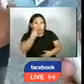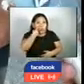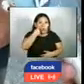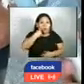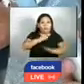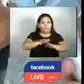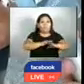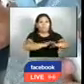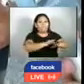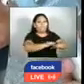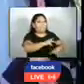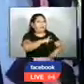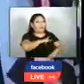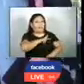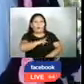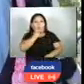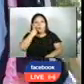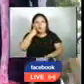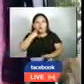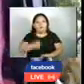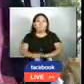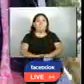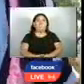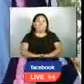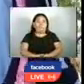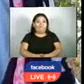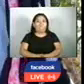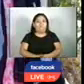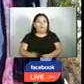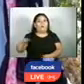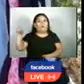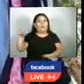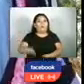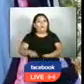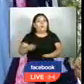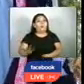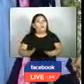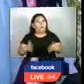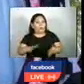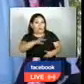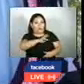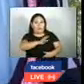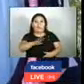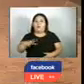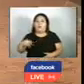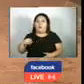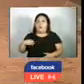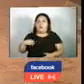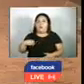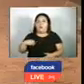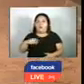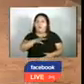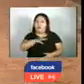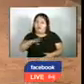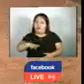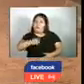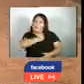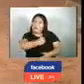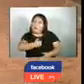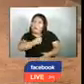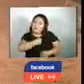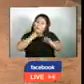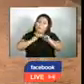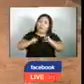cuidándose personalmente, ¿verdad? ¿No? Sí, bastante más, porque la verdad que, ¿verdad?, más la familia que, ¿verdad?, sufre porque ha perdido